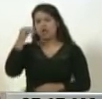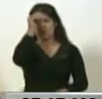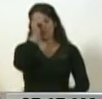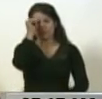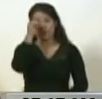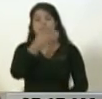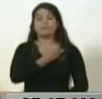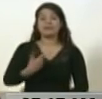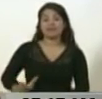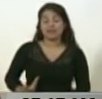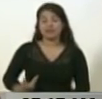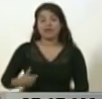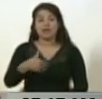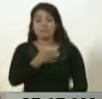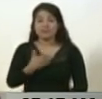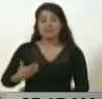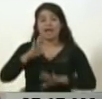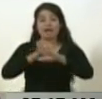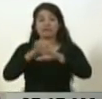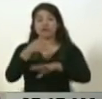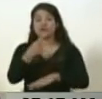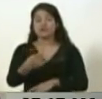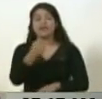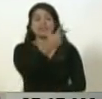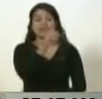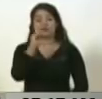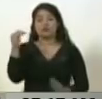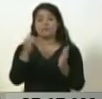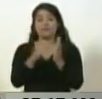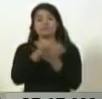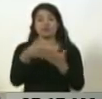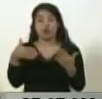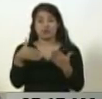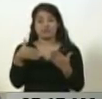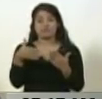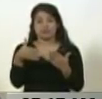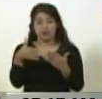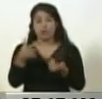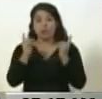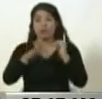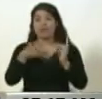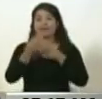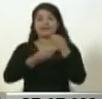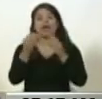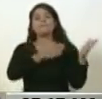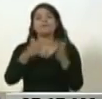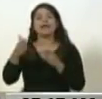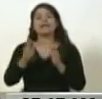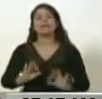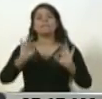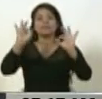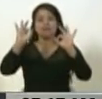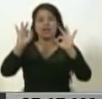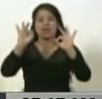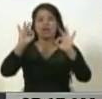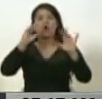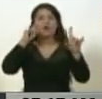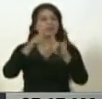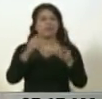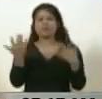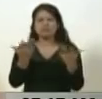el presidente anunciaba 300 mil millones de bolívares para generar un plan de obras especiales con la